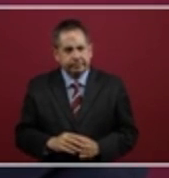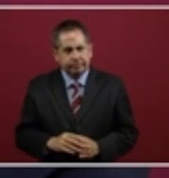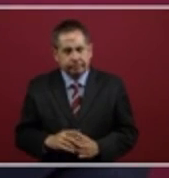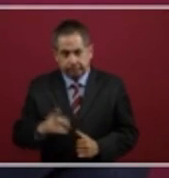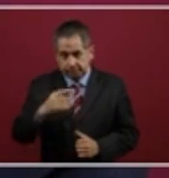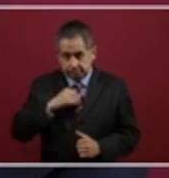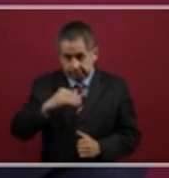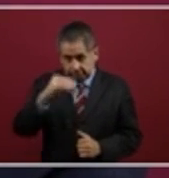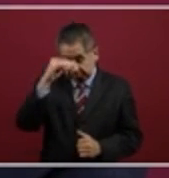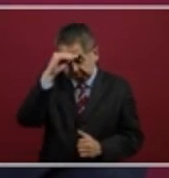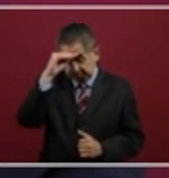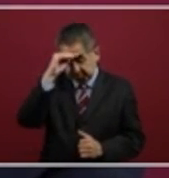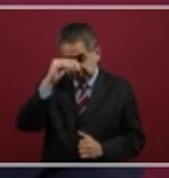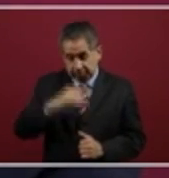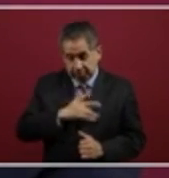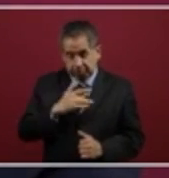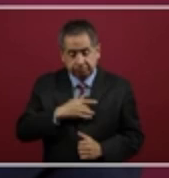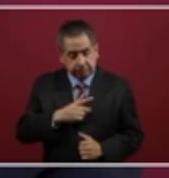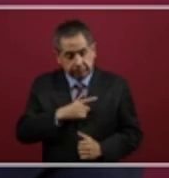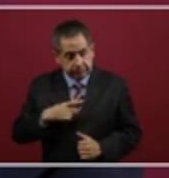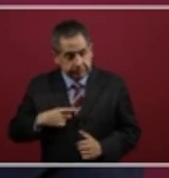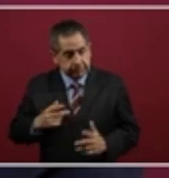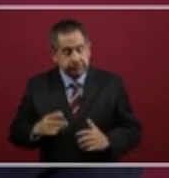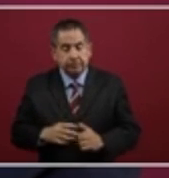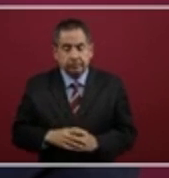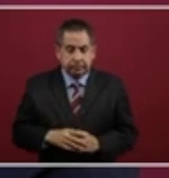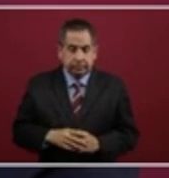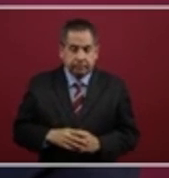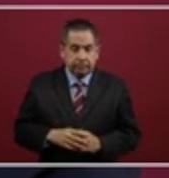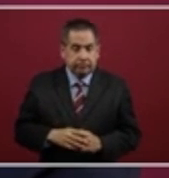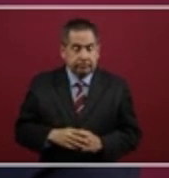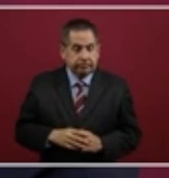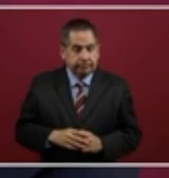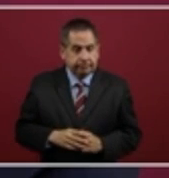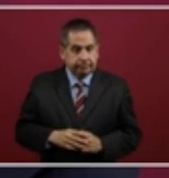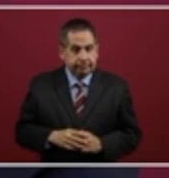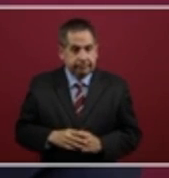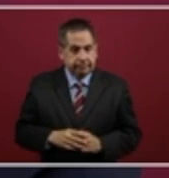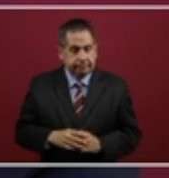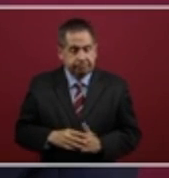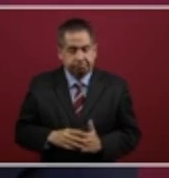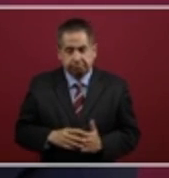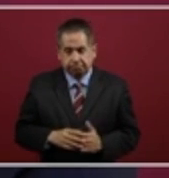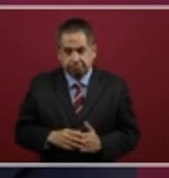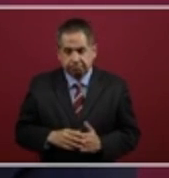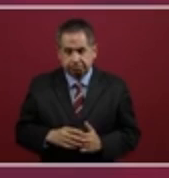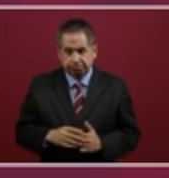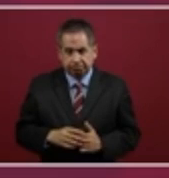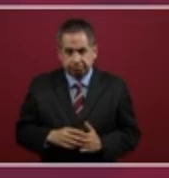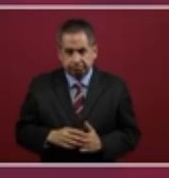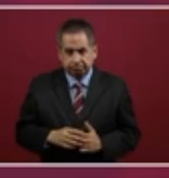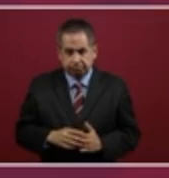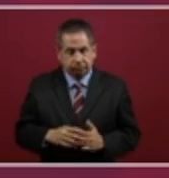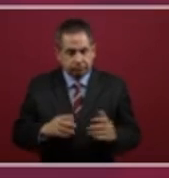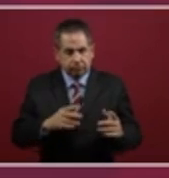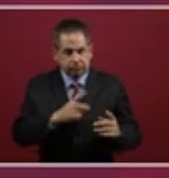pienso que se debe de evitar que se den estas cosas. si